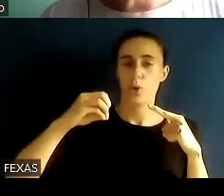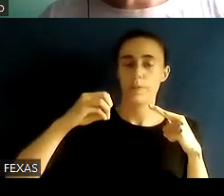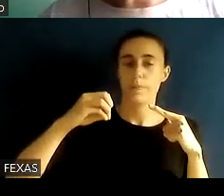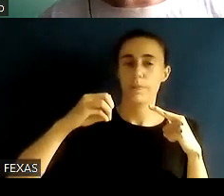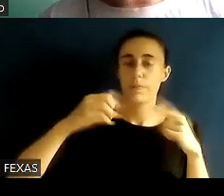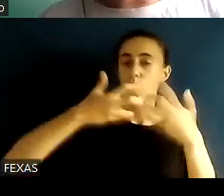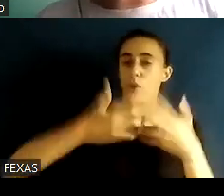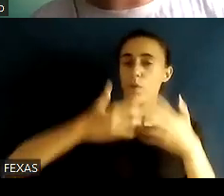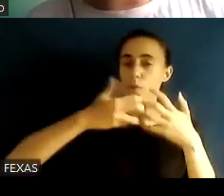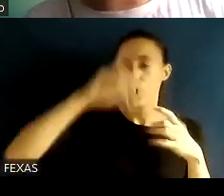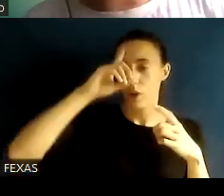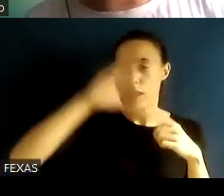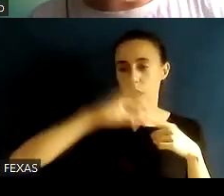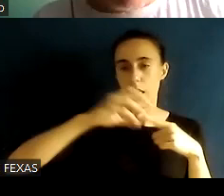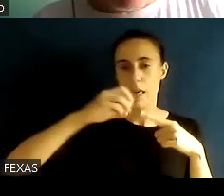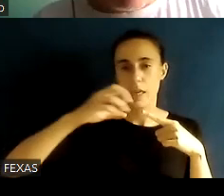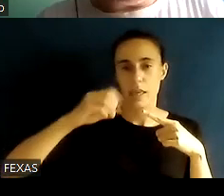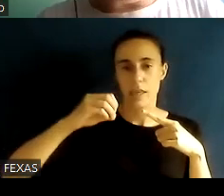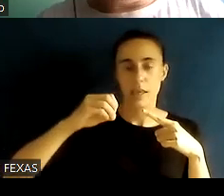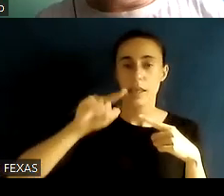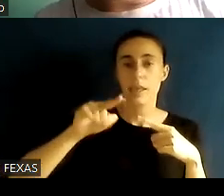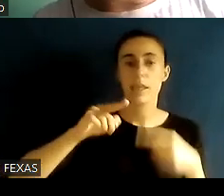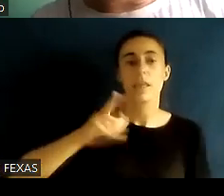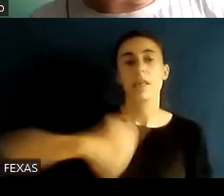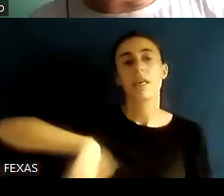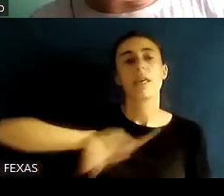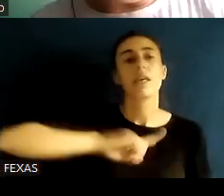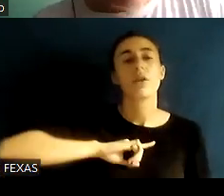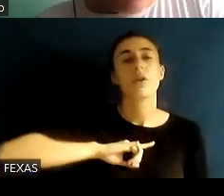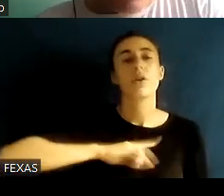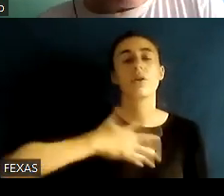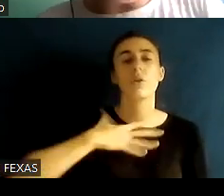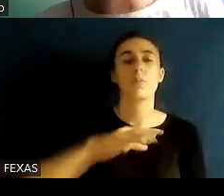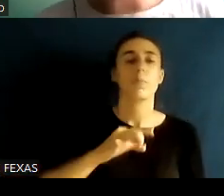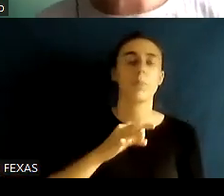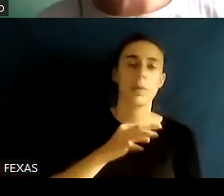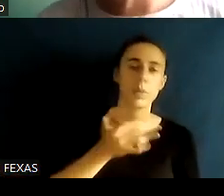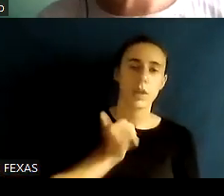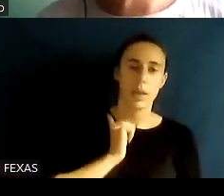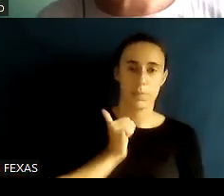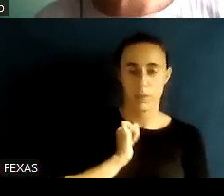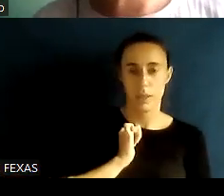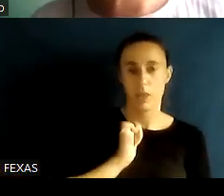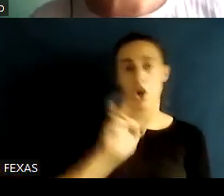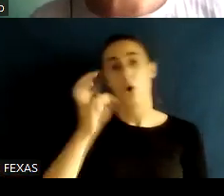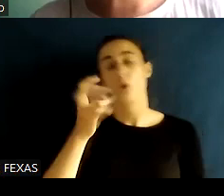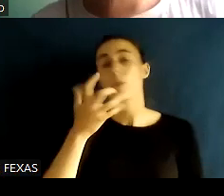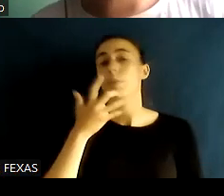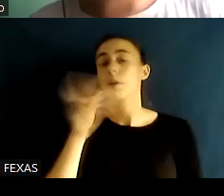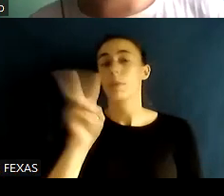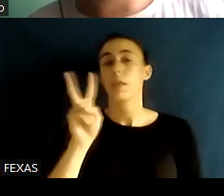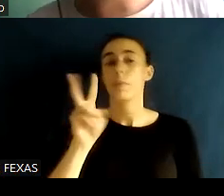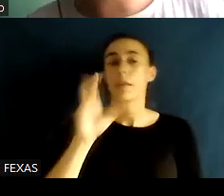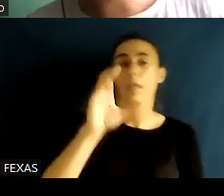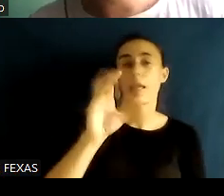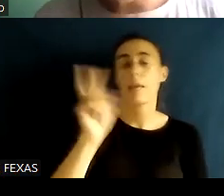neurológica, y que veréis que son sobre las que más podemos incidir. Hay algún elemento más, como veis aquí, la vitamina C, la vitamina D, los ácidos